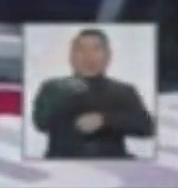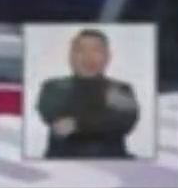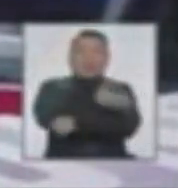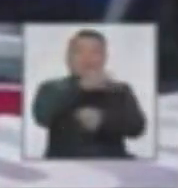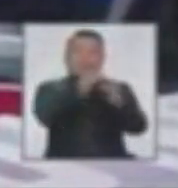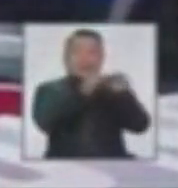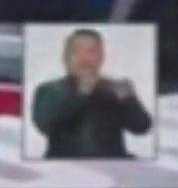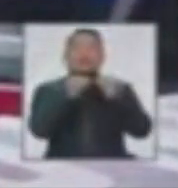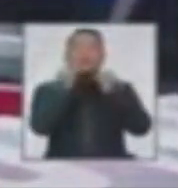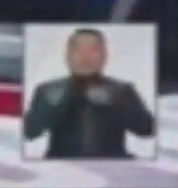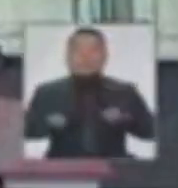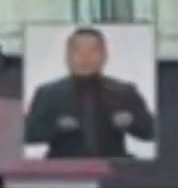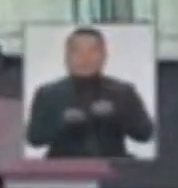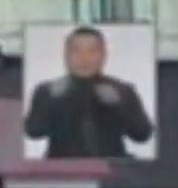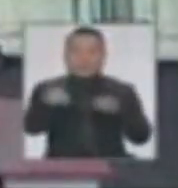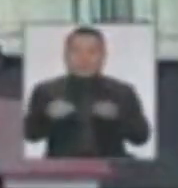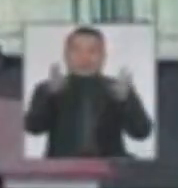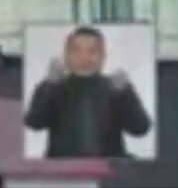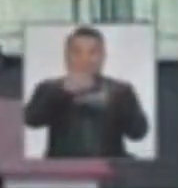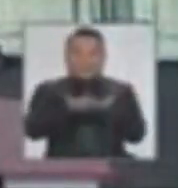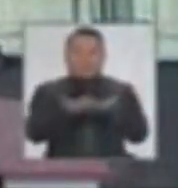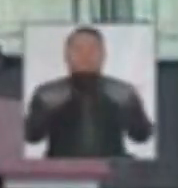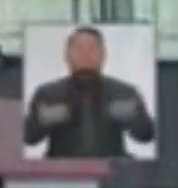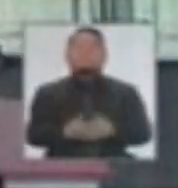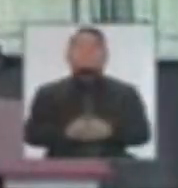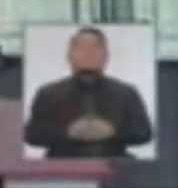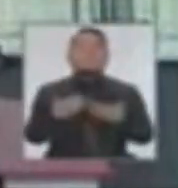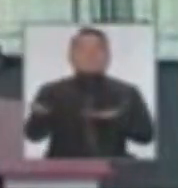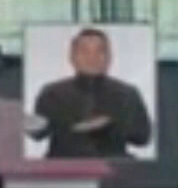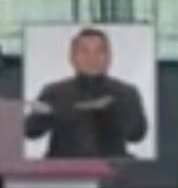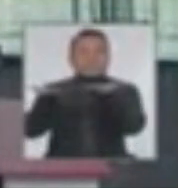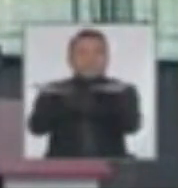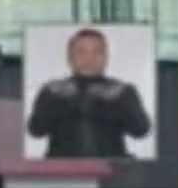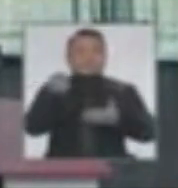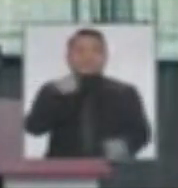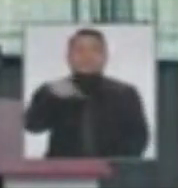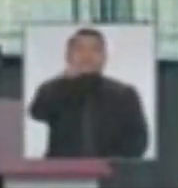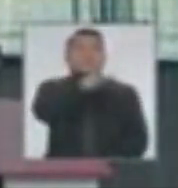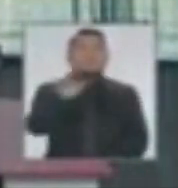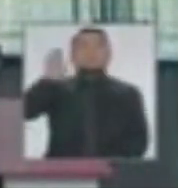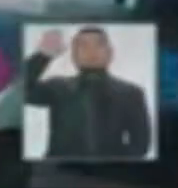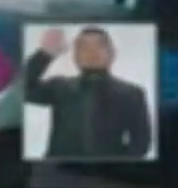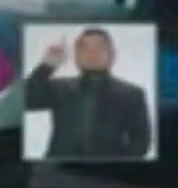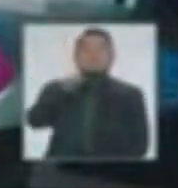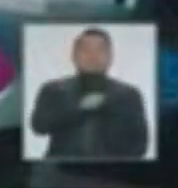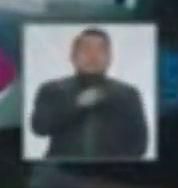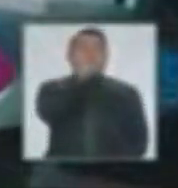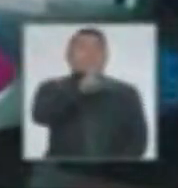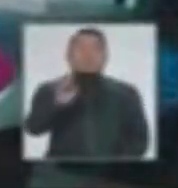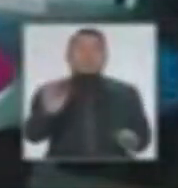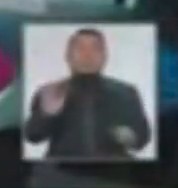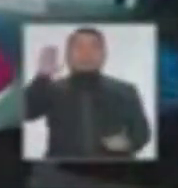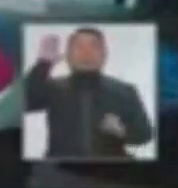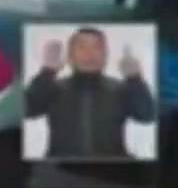te tengo que sacar. Otra vez te encuentro otra cosa. Ahora, algo que nosotros hemos también queremos implementar en nuestra constitución anticorrupción es que los